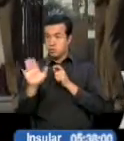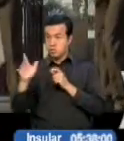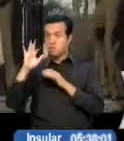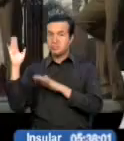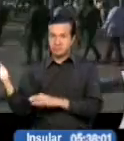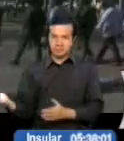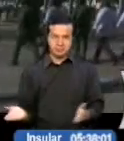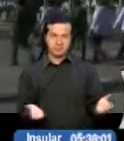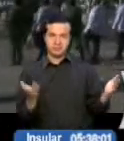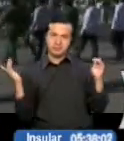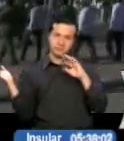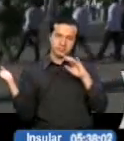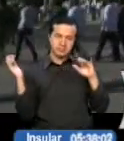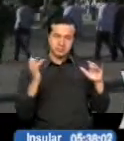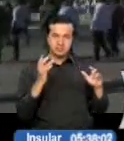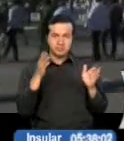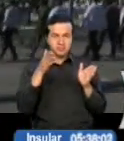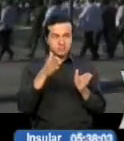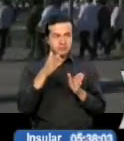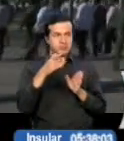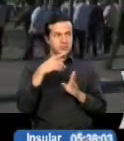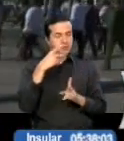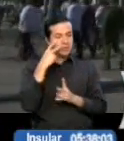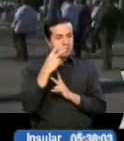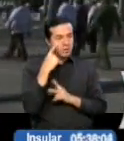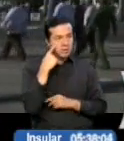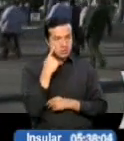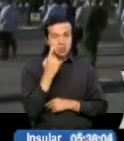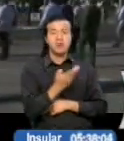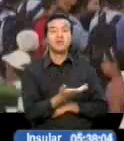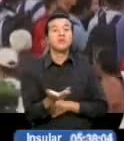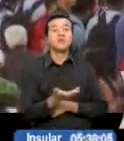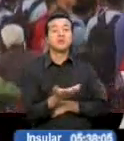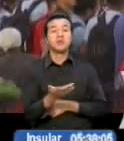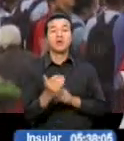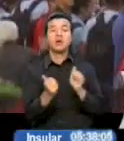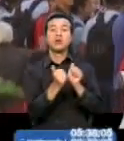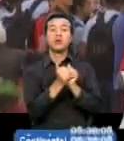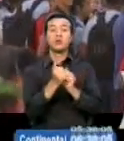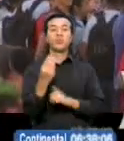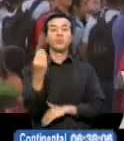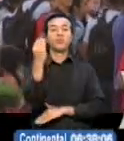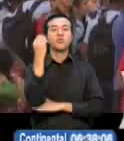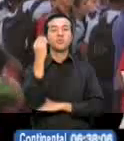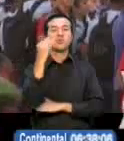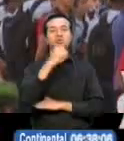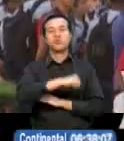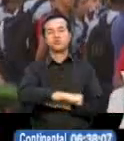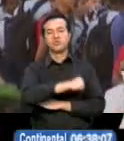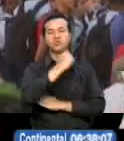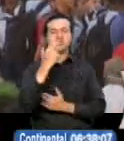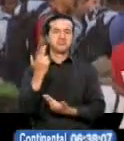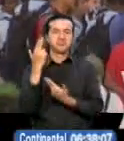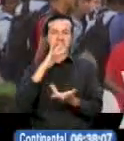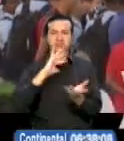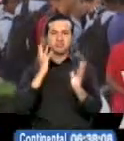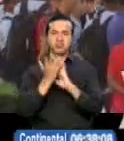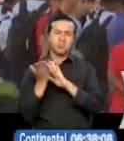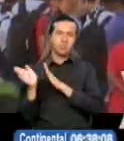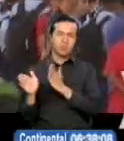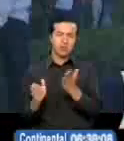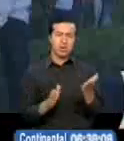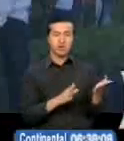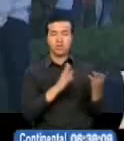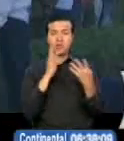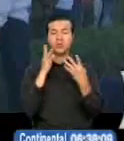al cementerio para ver la tumba de Castro, la misma que se encuentra al lado de un monumento a los soldados rebeldes muertos en un